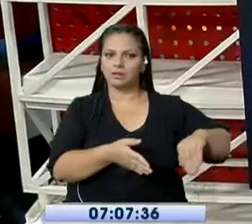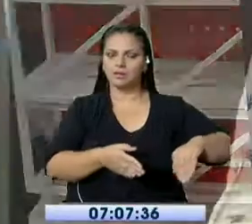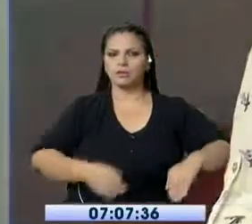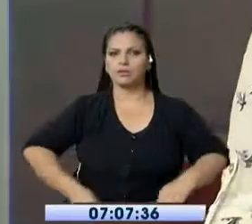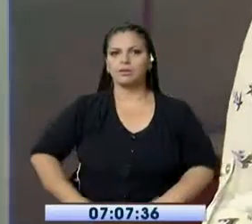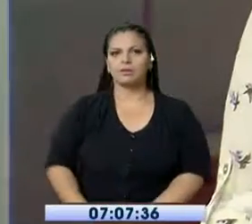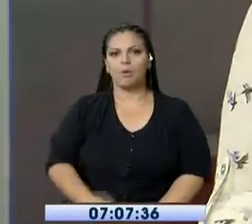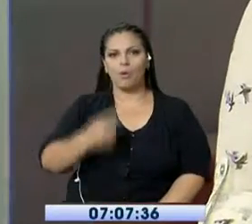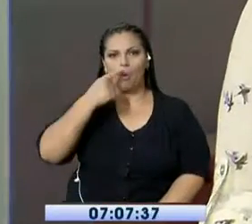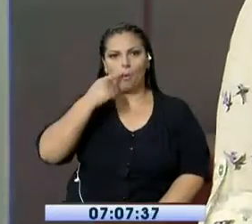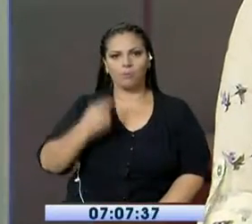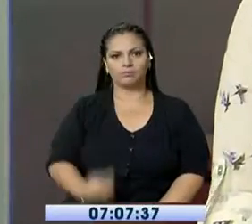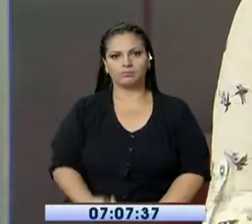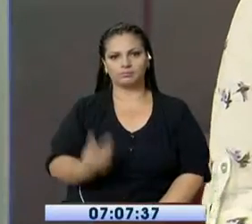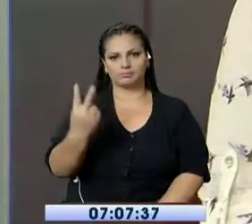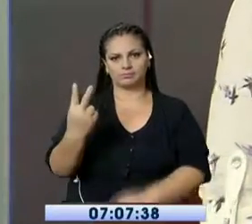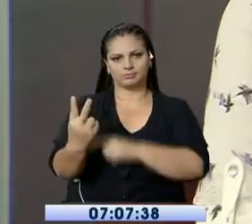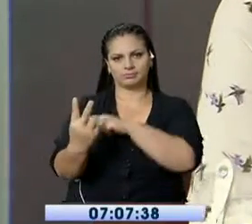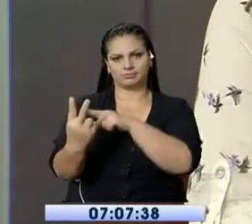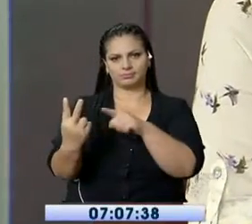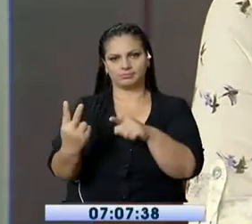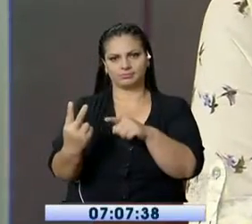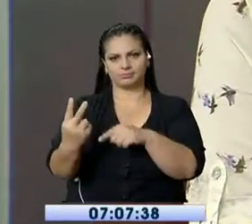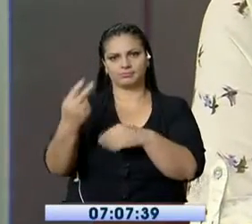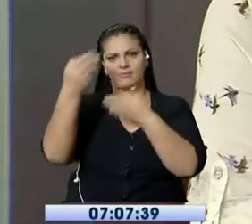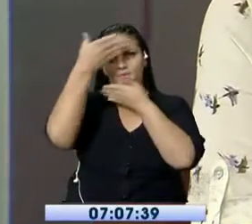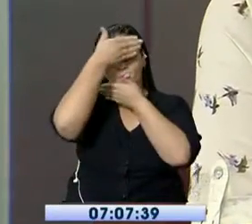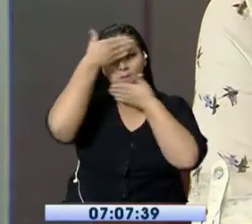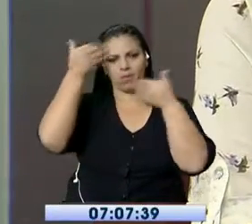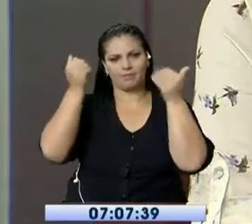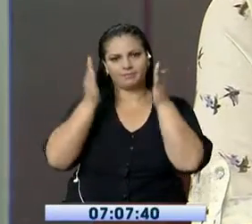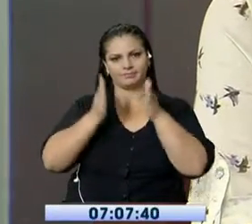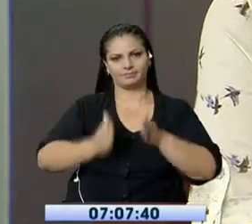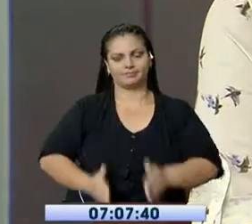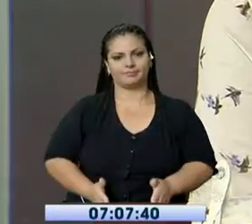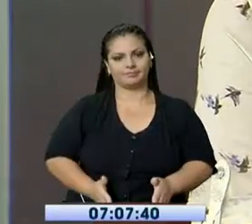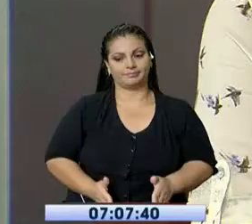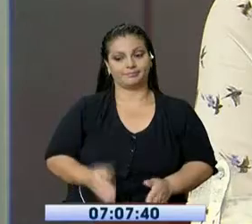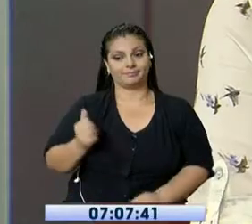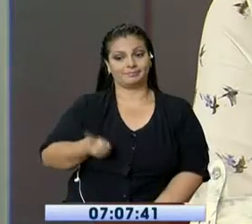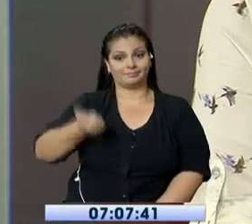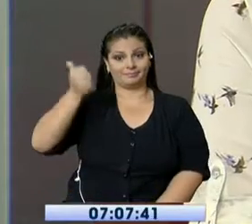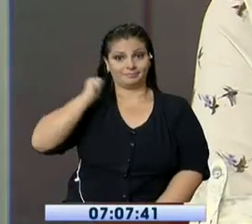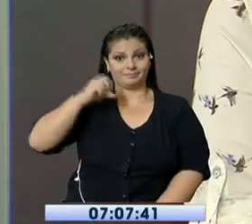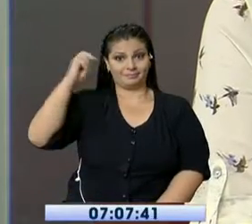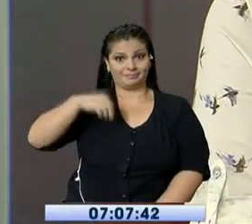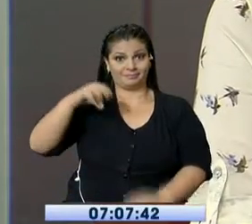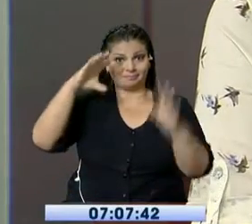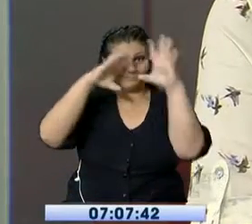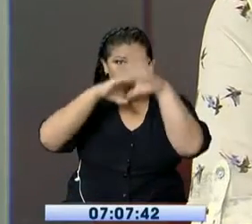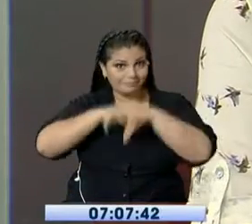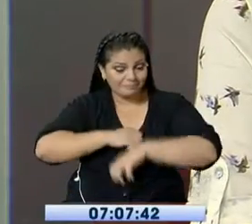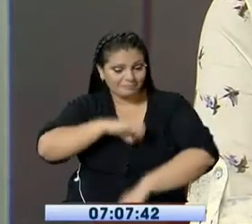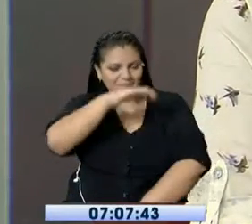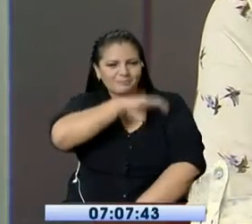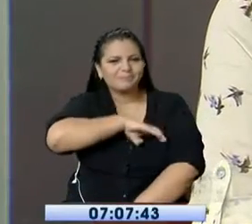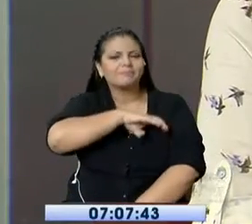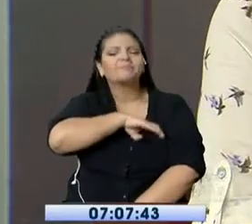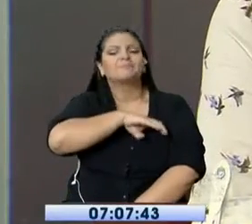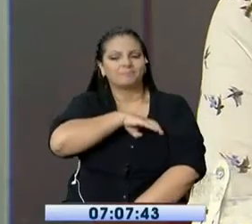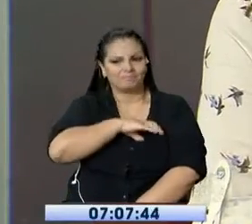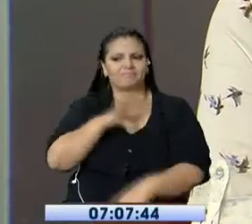los presuntos estafadores fueron capturados la noche 20 en martes por la policía los sujetos escuchen bien